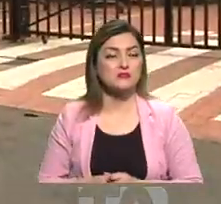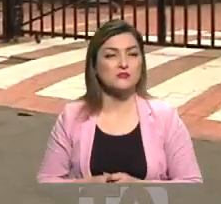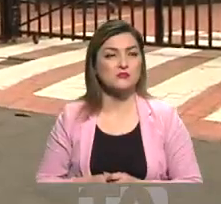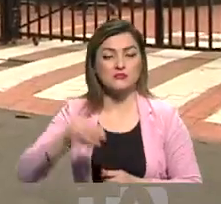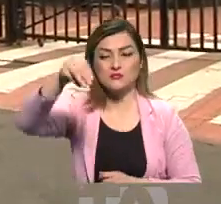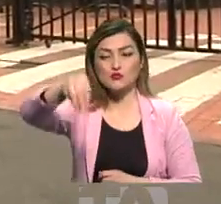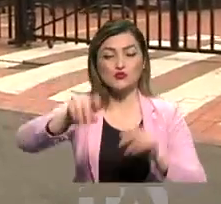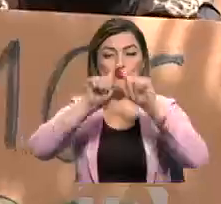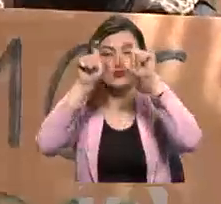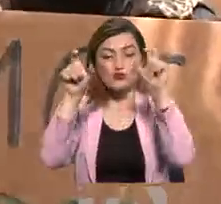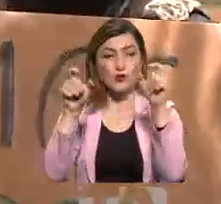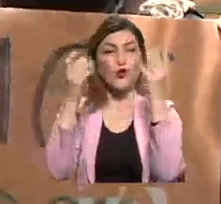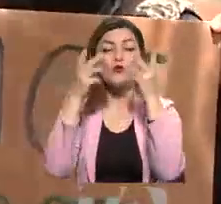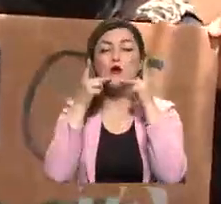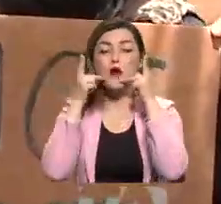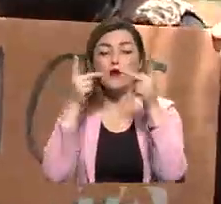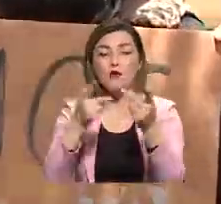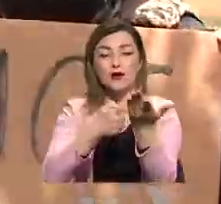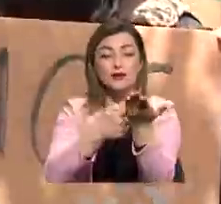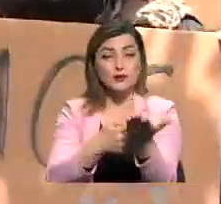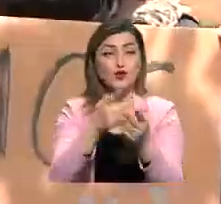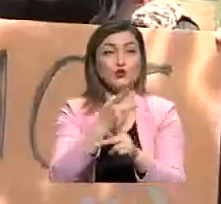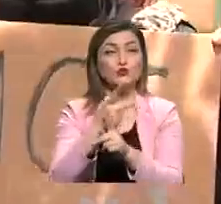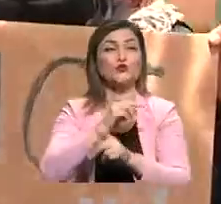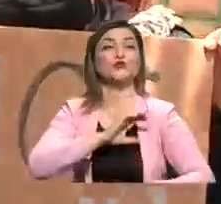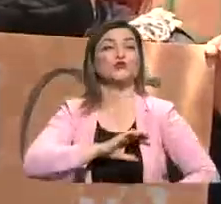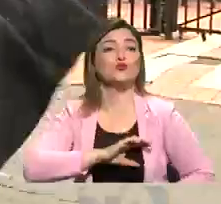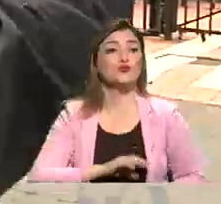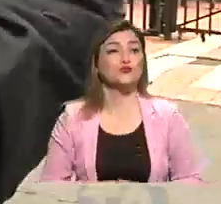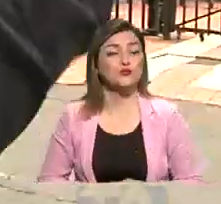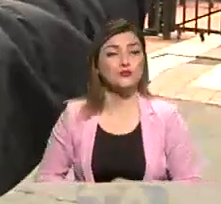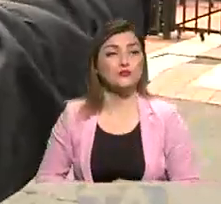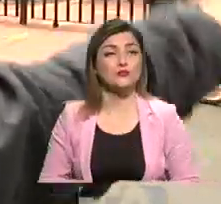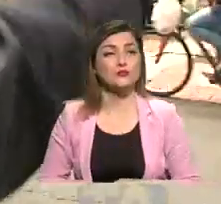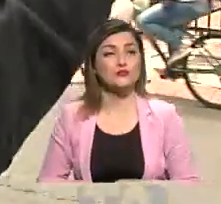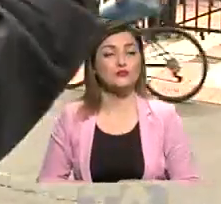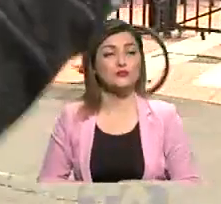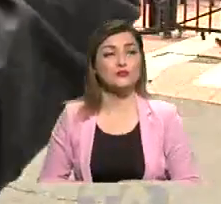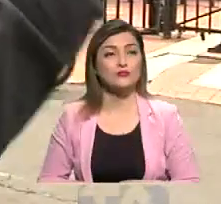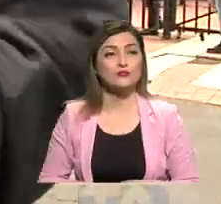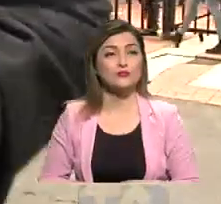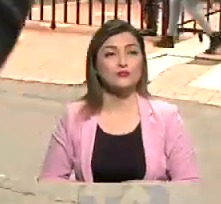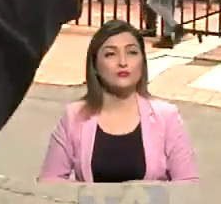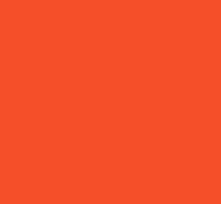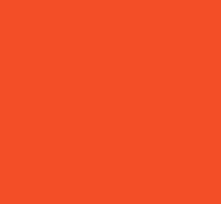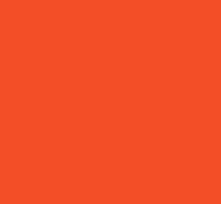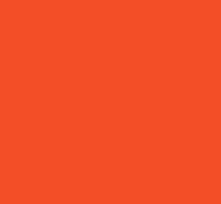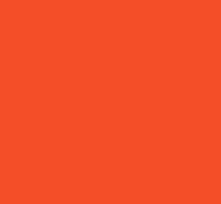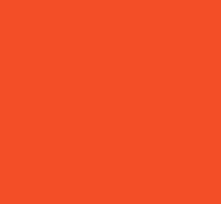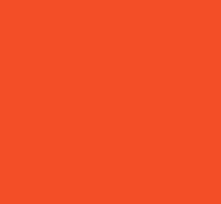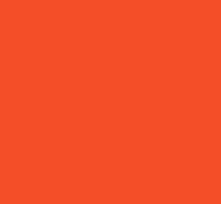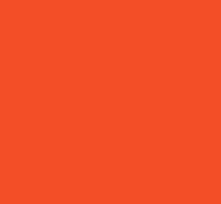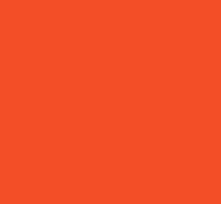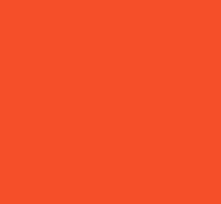Este martes la EMOP tiene previsto abordar el tema ante el Consejo Metropolitano. En Quito, Stephanie Paz, 24 horas.